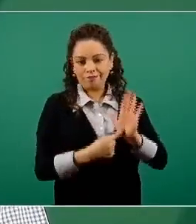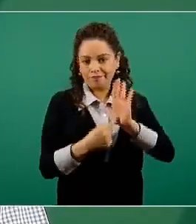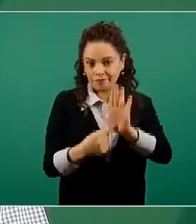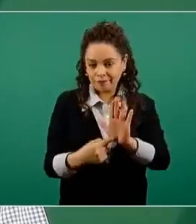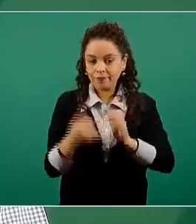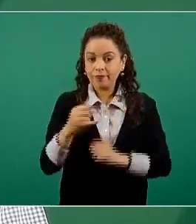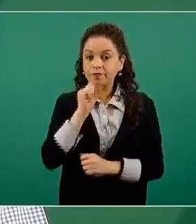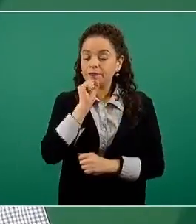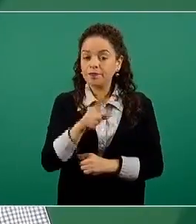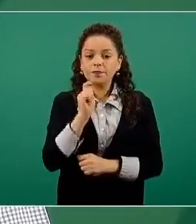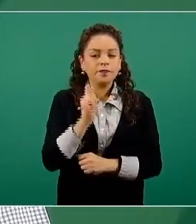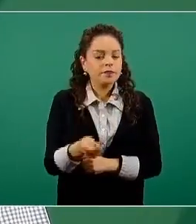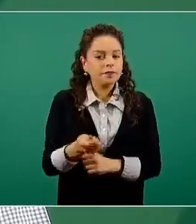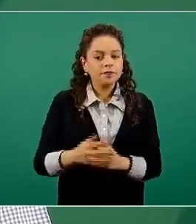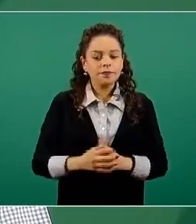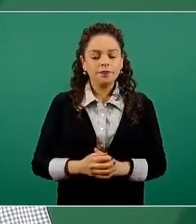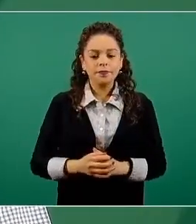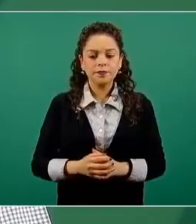también muy